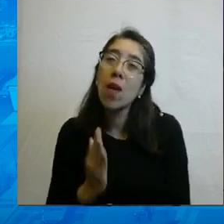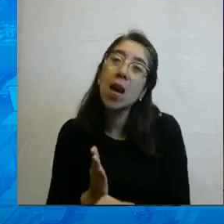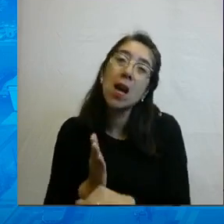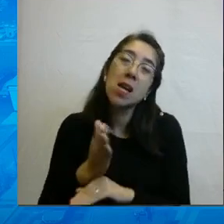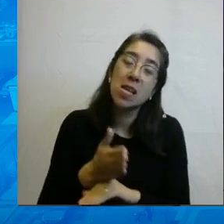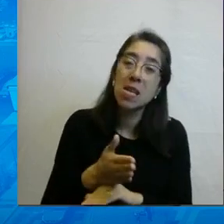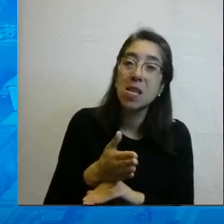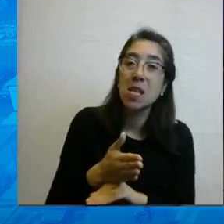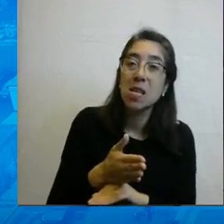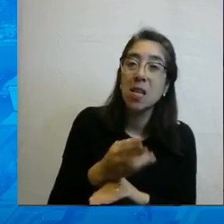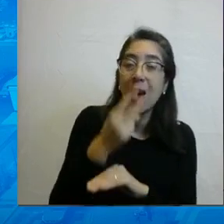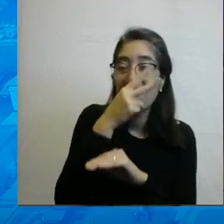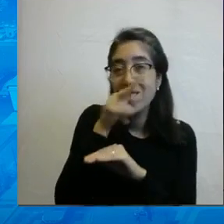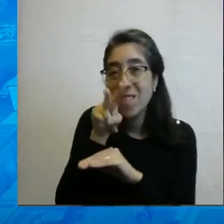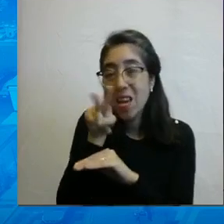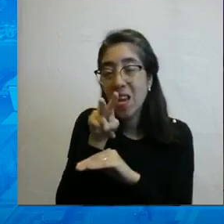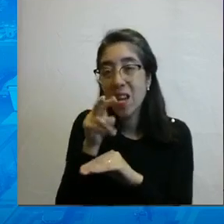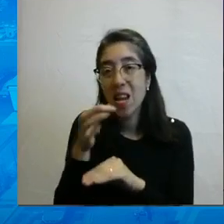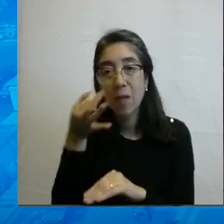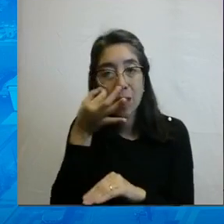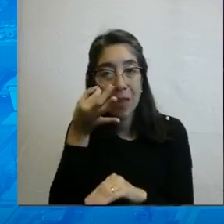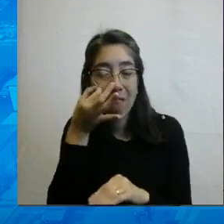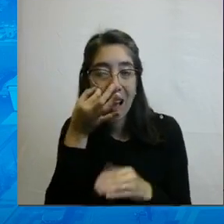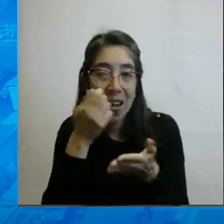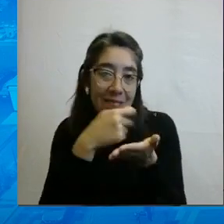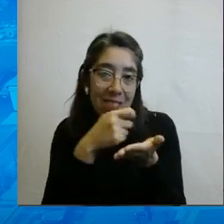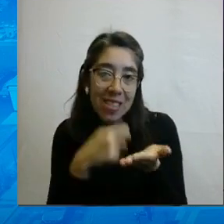verlos? Ya.